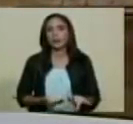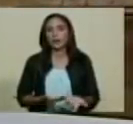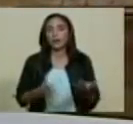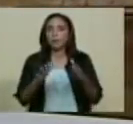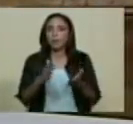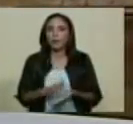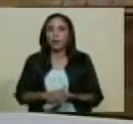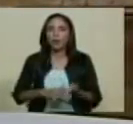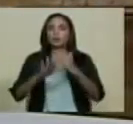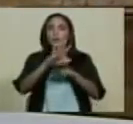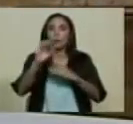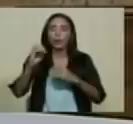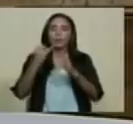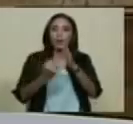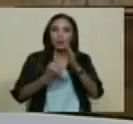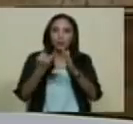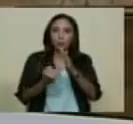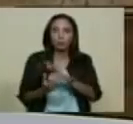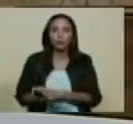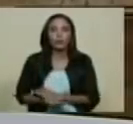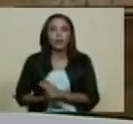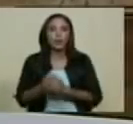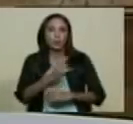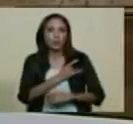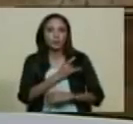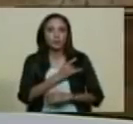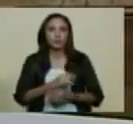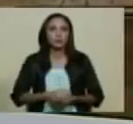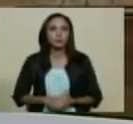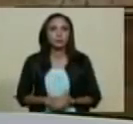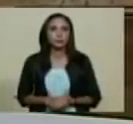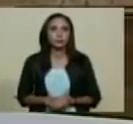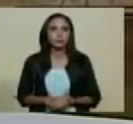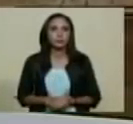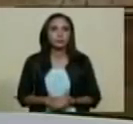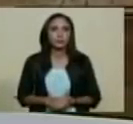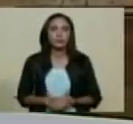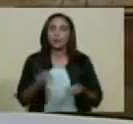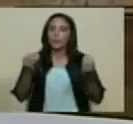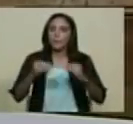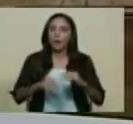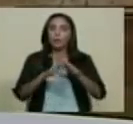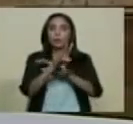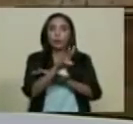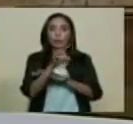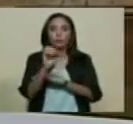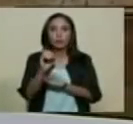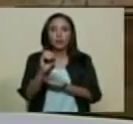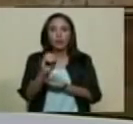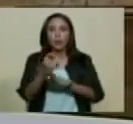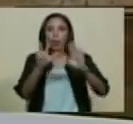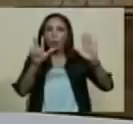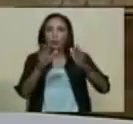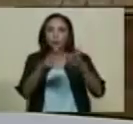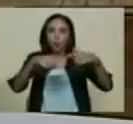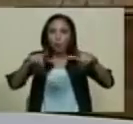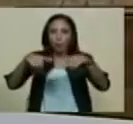50 institutos de educación universitaria, a 208 sedes y a